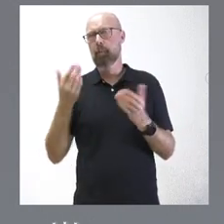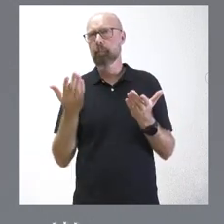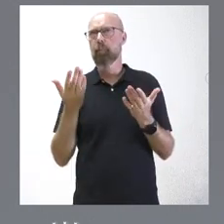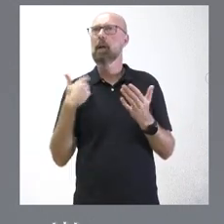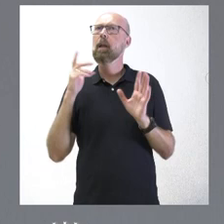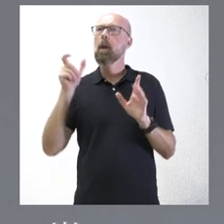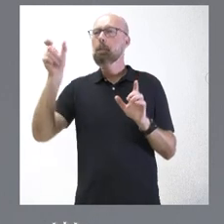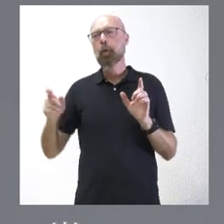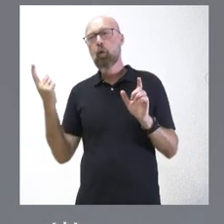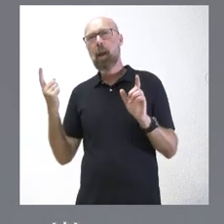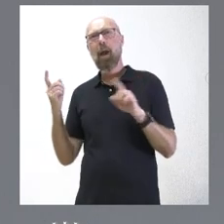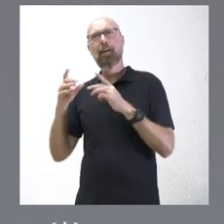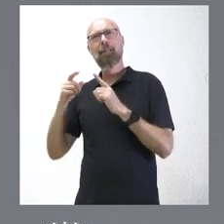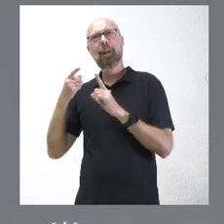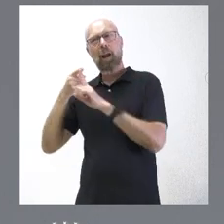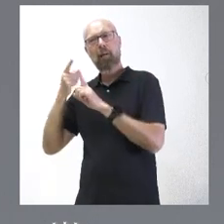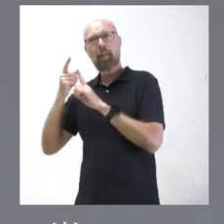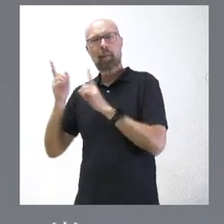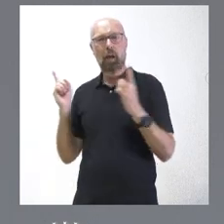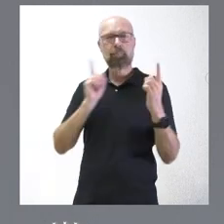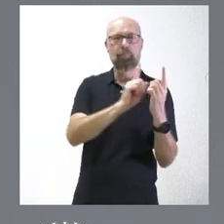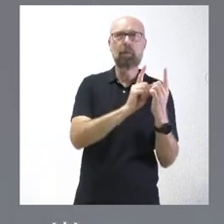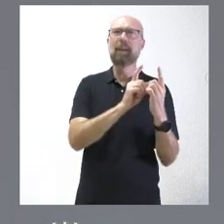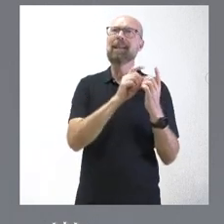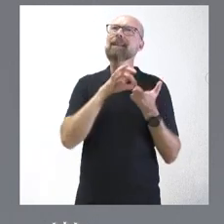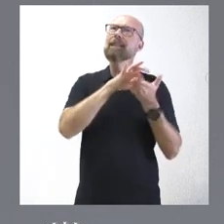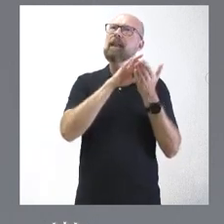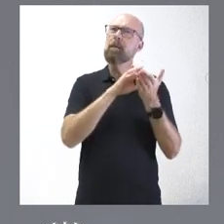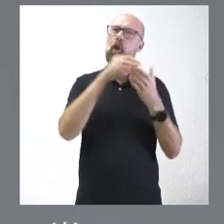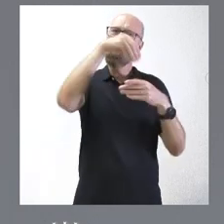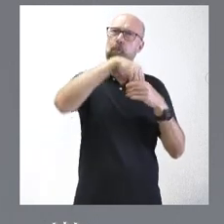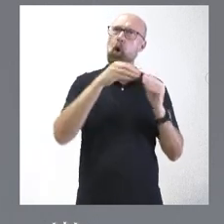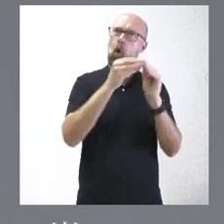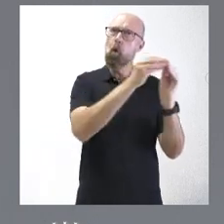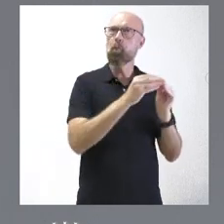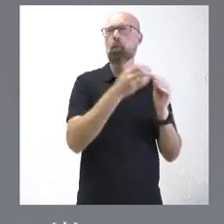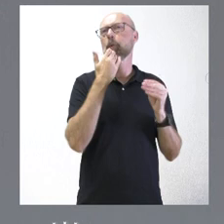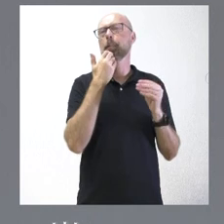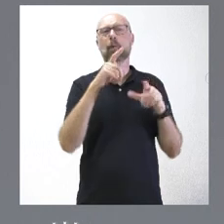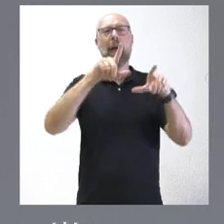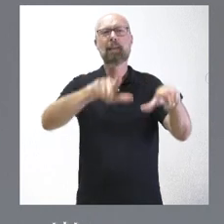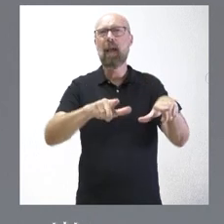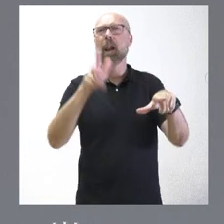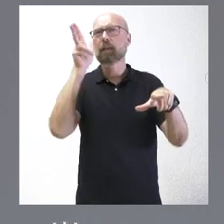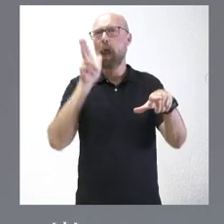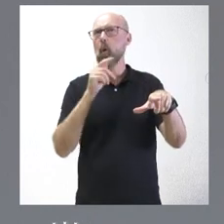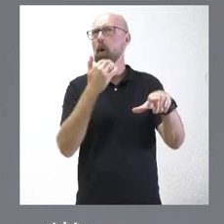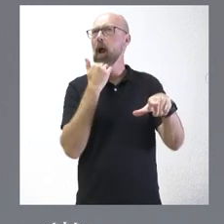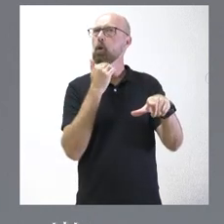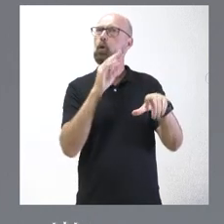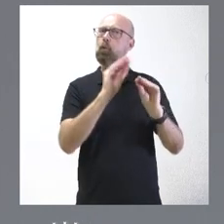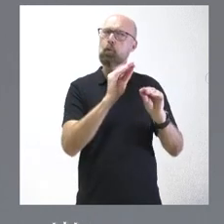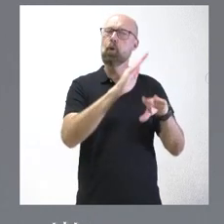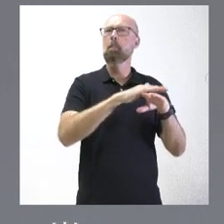referencia y con un servicio común dentro de lo que es la propia unidad de convivencia una Estancia una sala donde ellos puedan